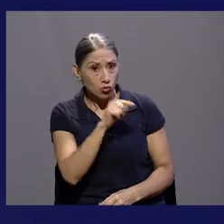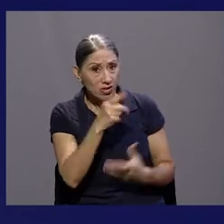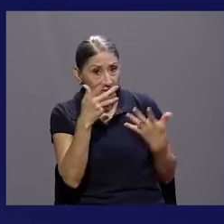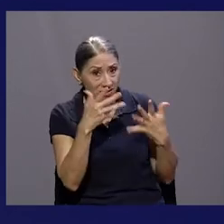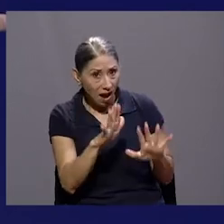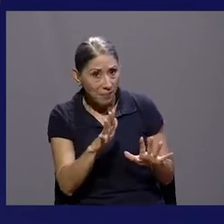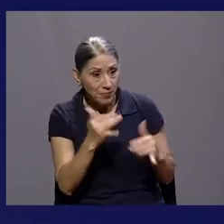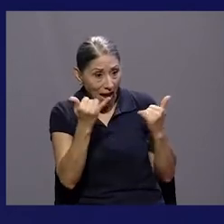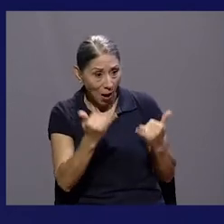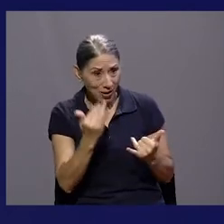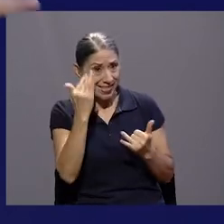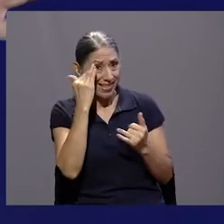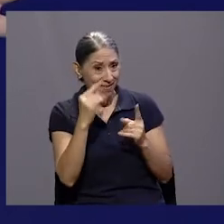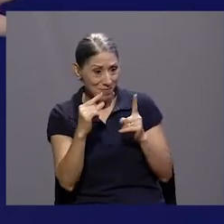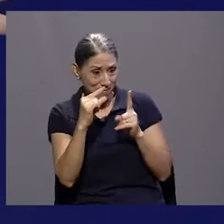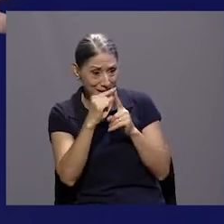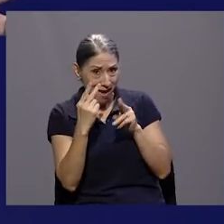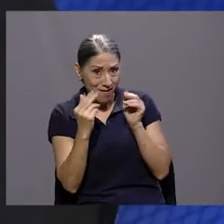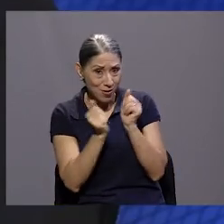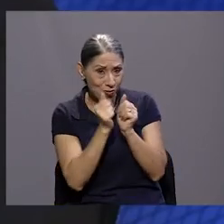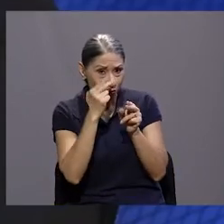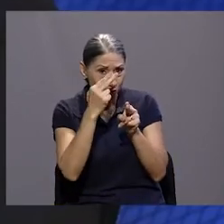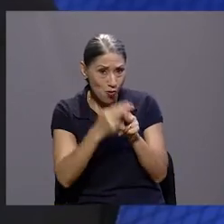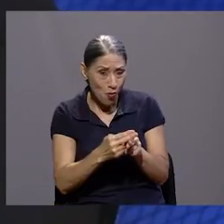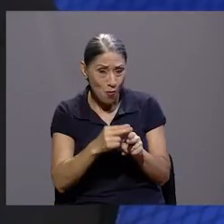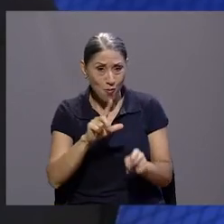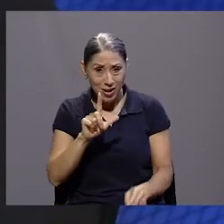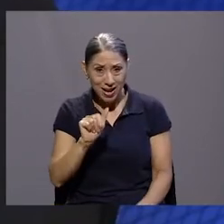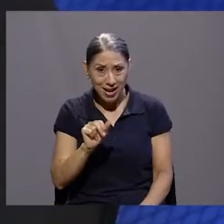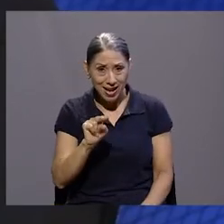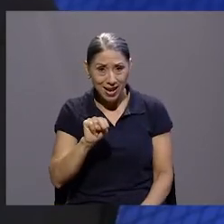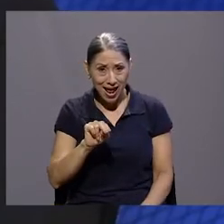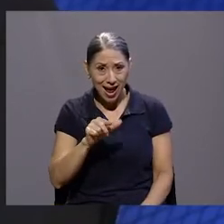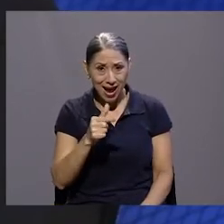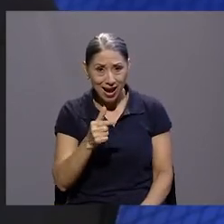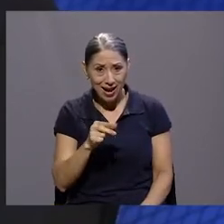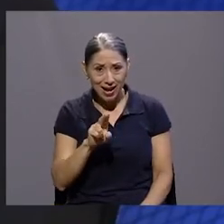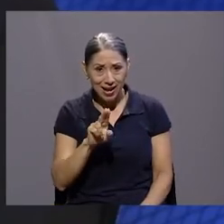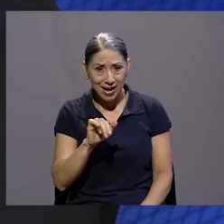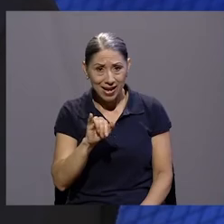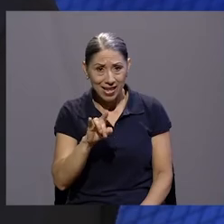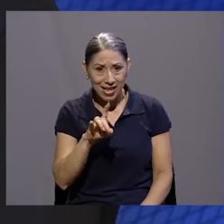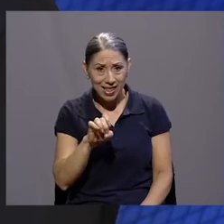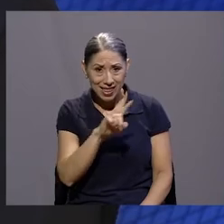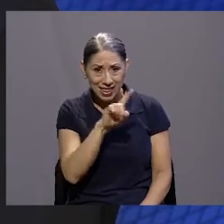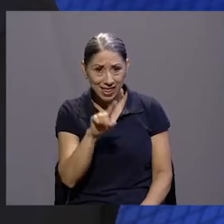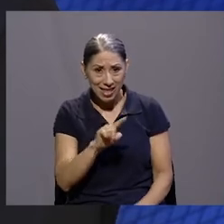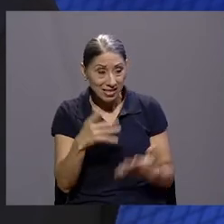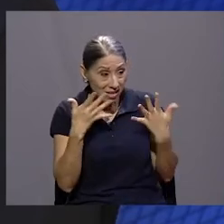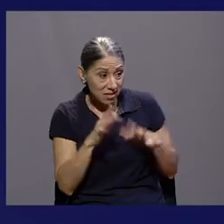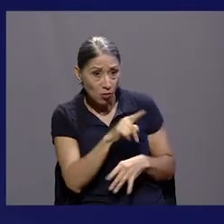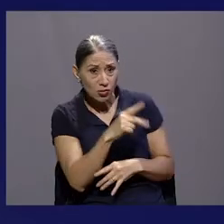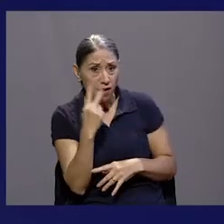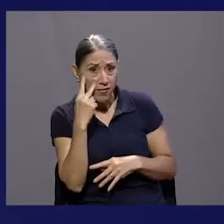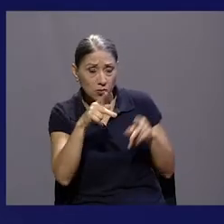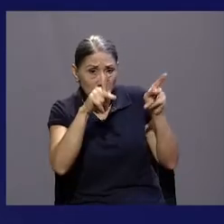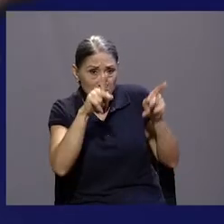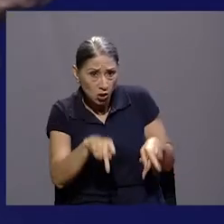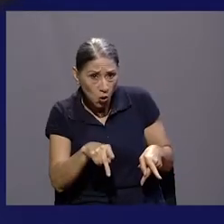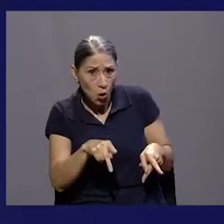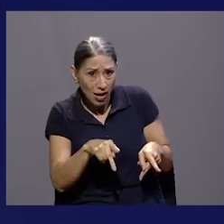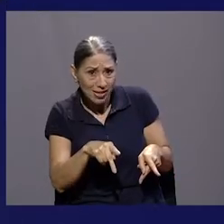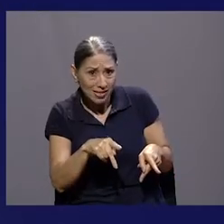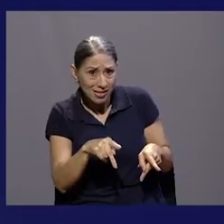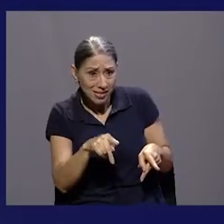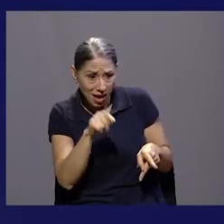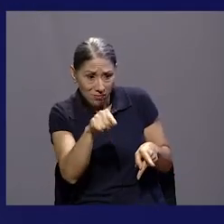ya ahora que conoces el término y con personas que encajan dentro de esta nueva